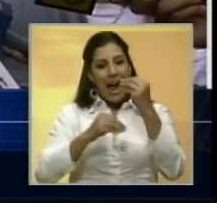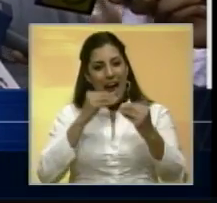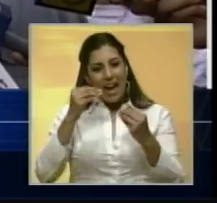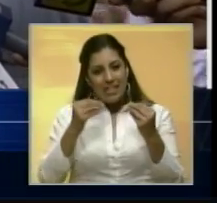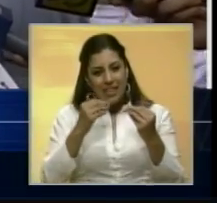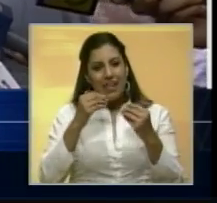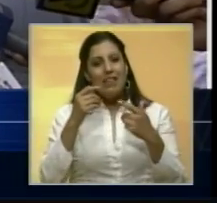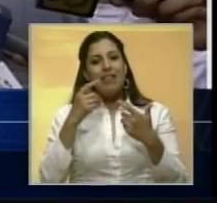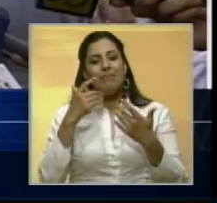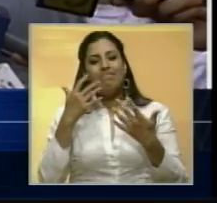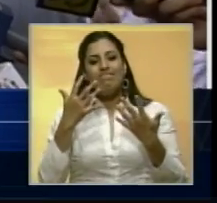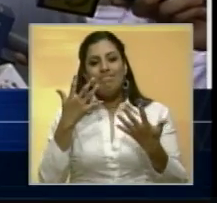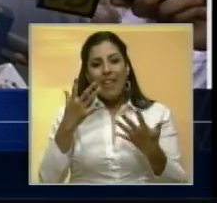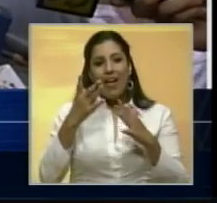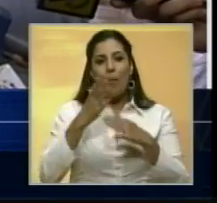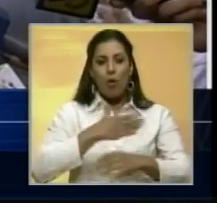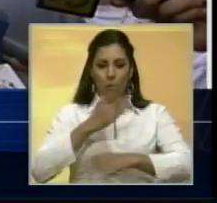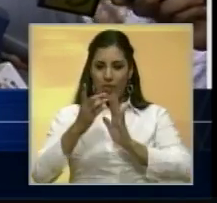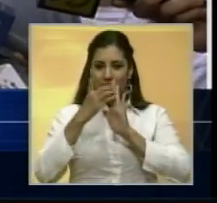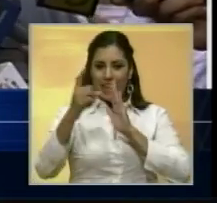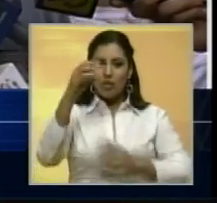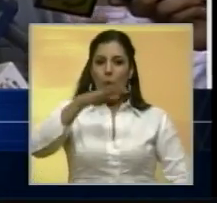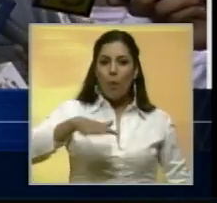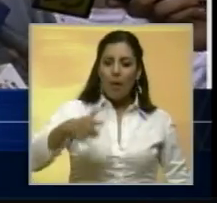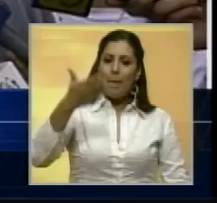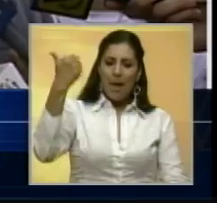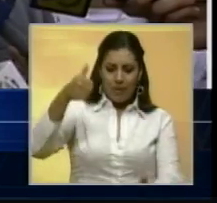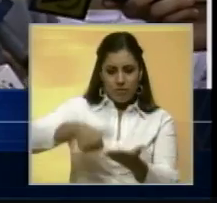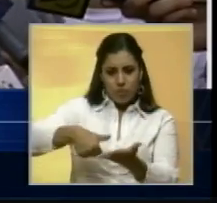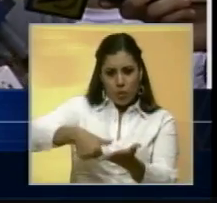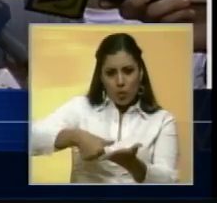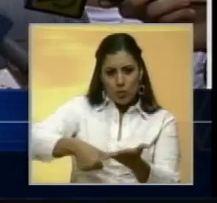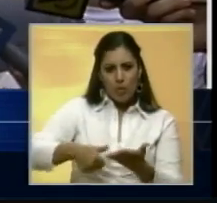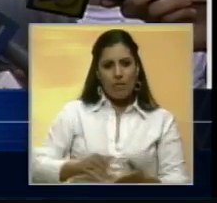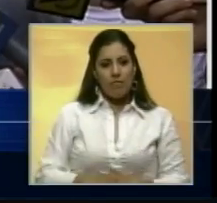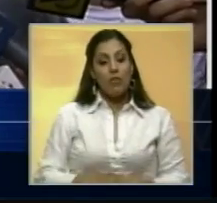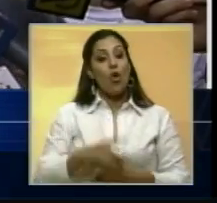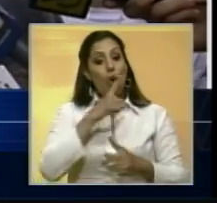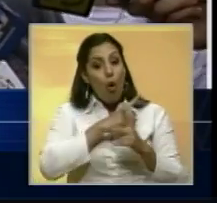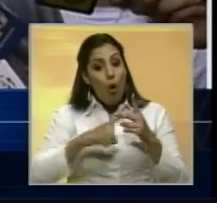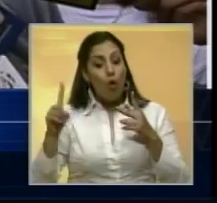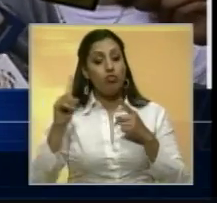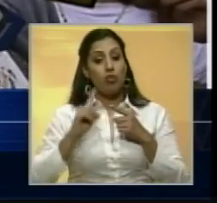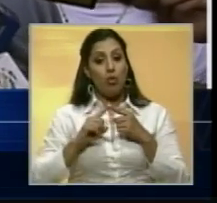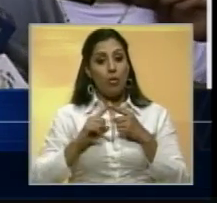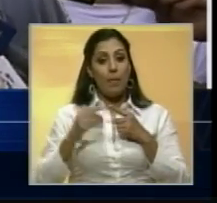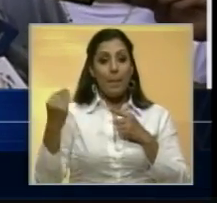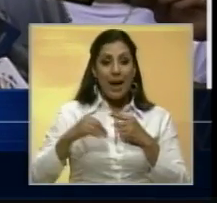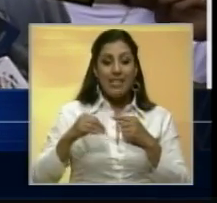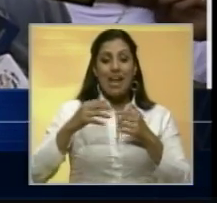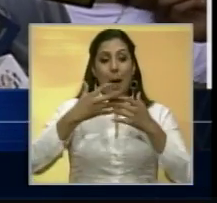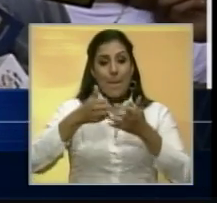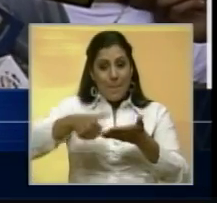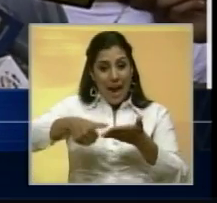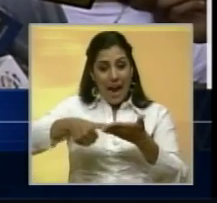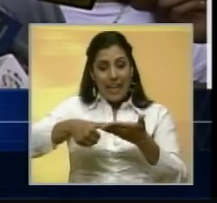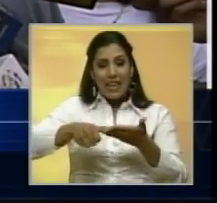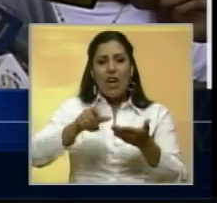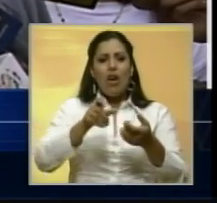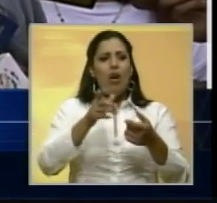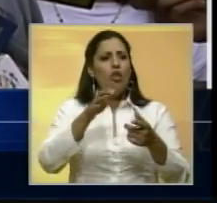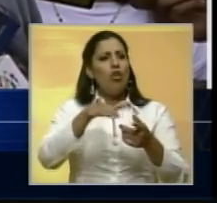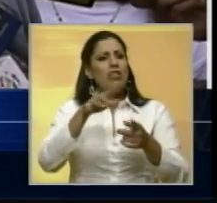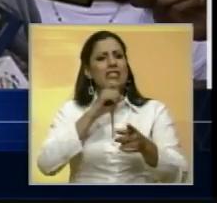establecer el derecho del pueblo a hacer su manifestación de voluntad. Otra cosa, esas máquinas no pueden estar